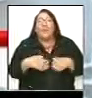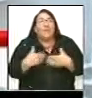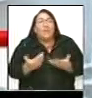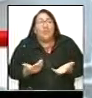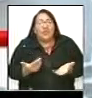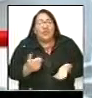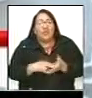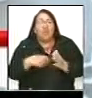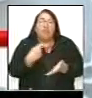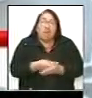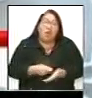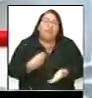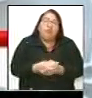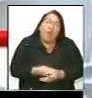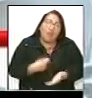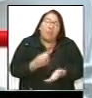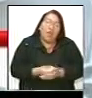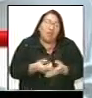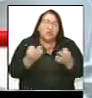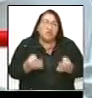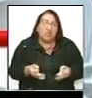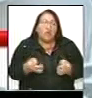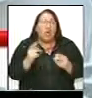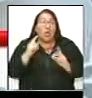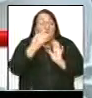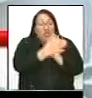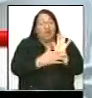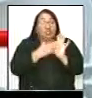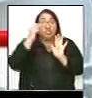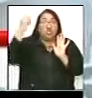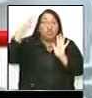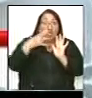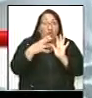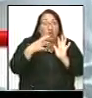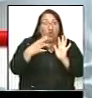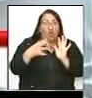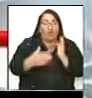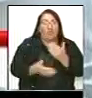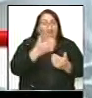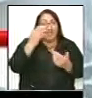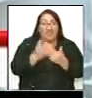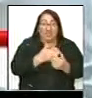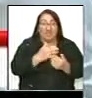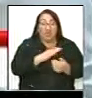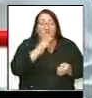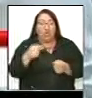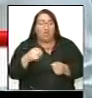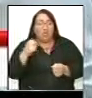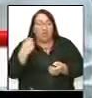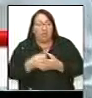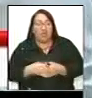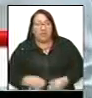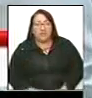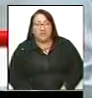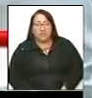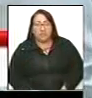estar pagando así un sistema solar grande que están acostumbrados a pagar y este para su gasolina mensual